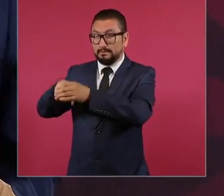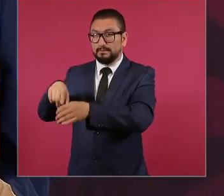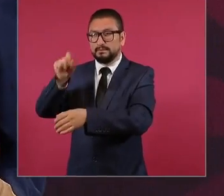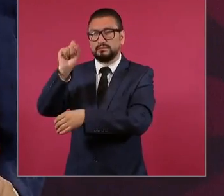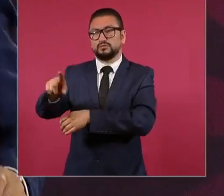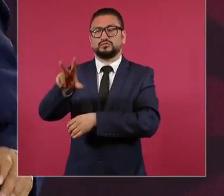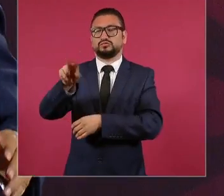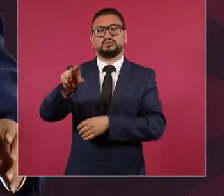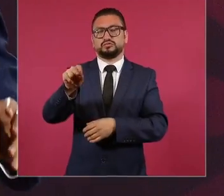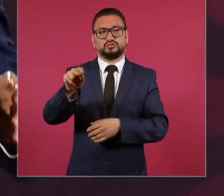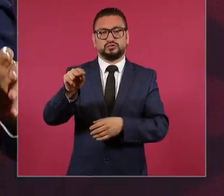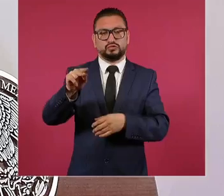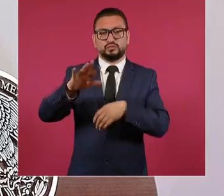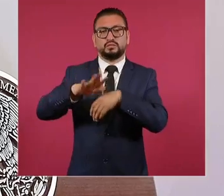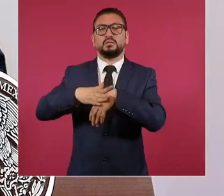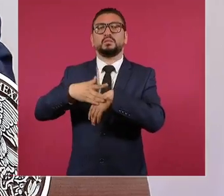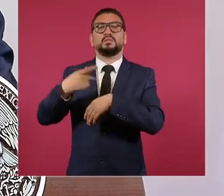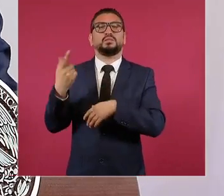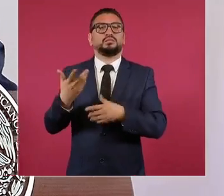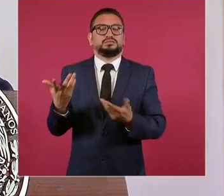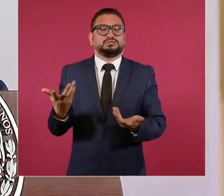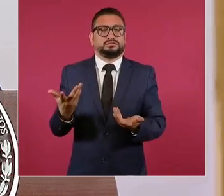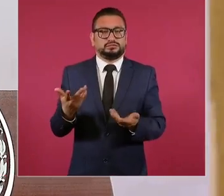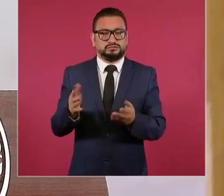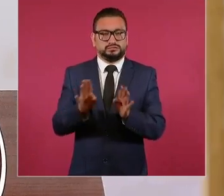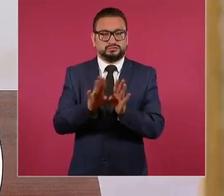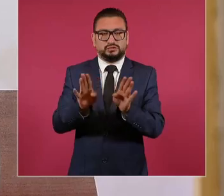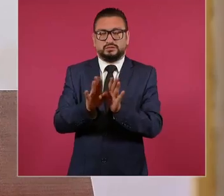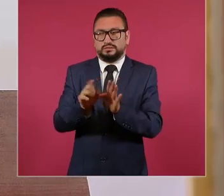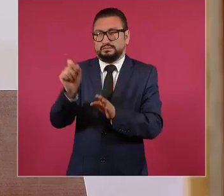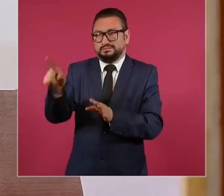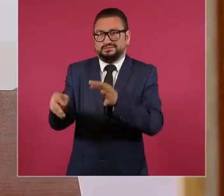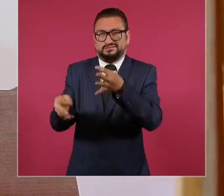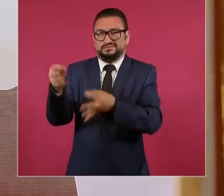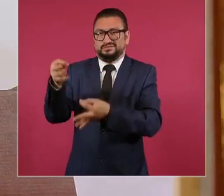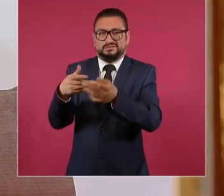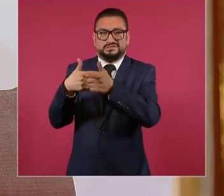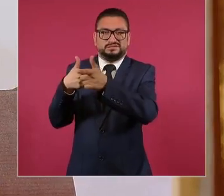Porque si no, pasaría lo mismo.